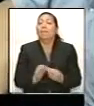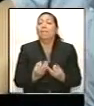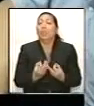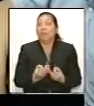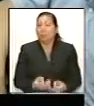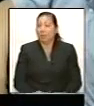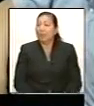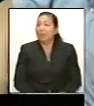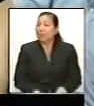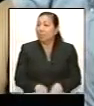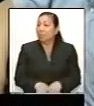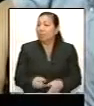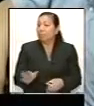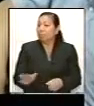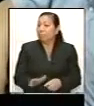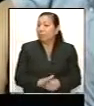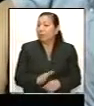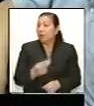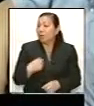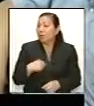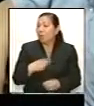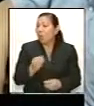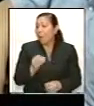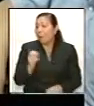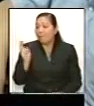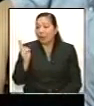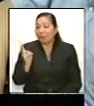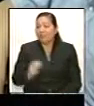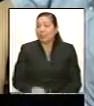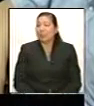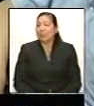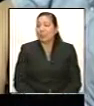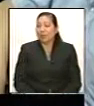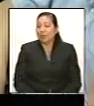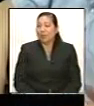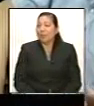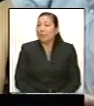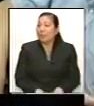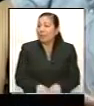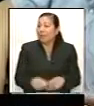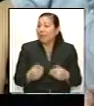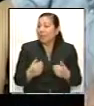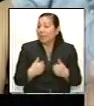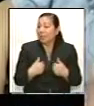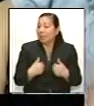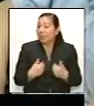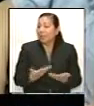¿no? Que también a veces acuden a nosotros, o profesores. Y, en ese caso, también tenemos